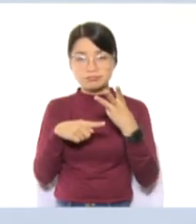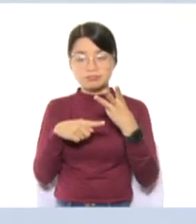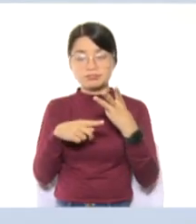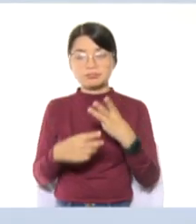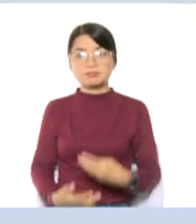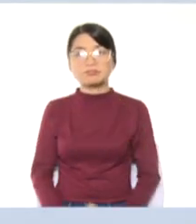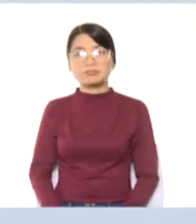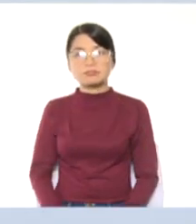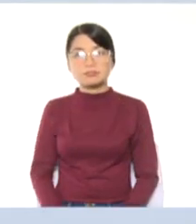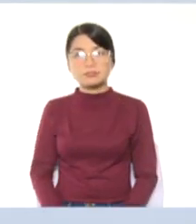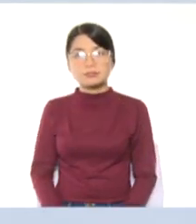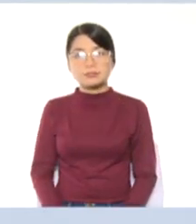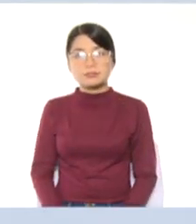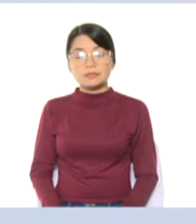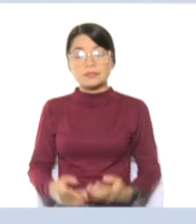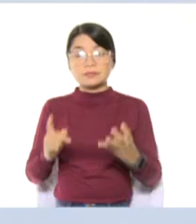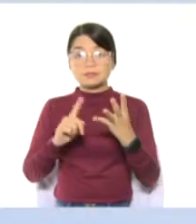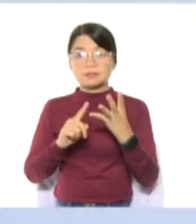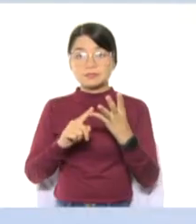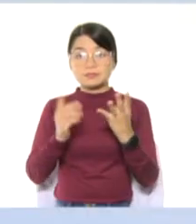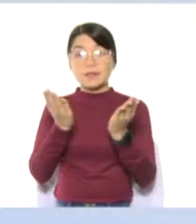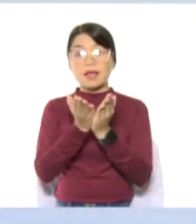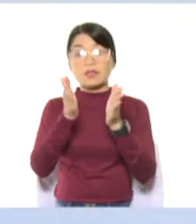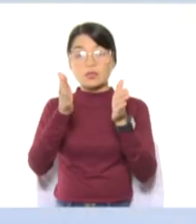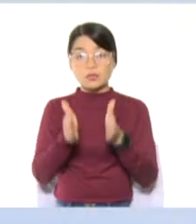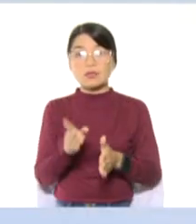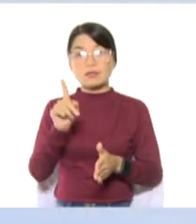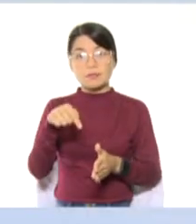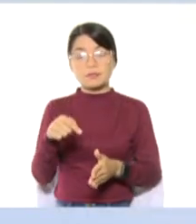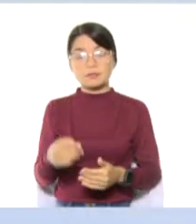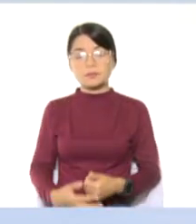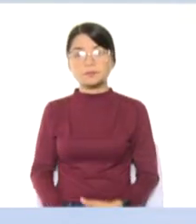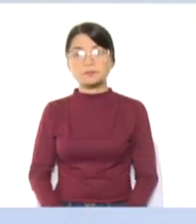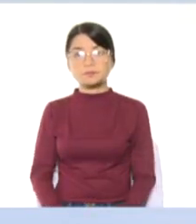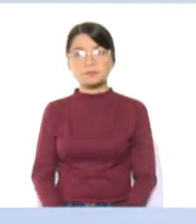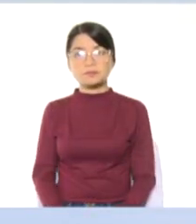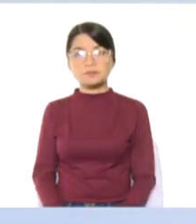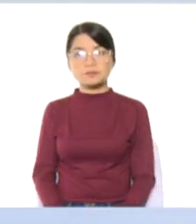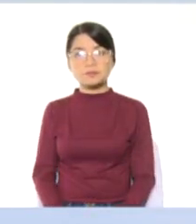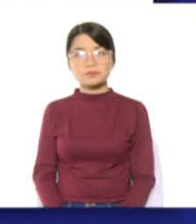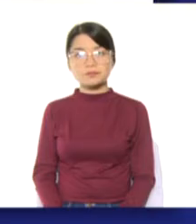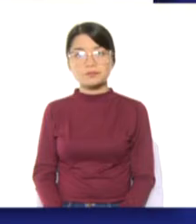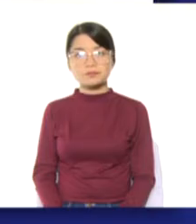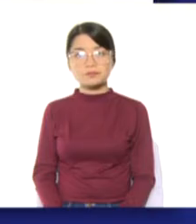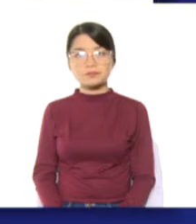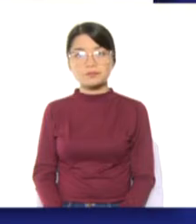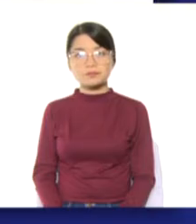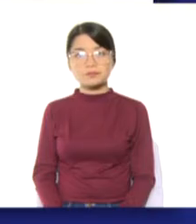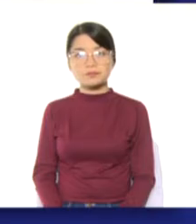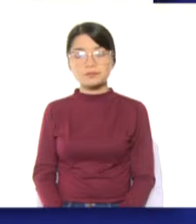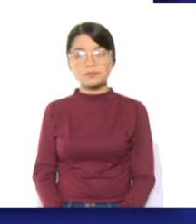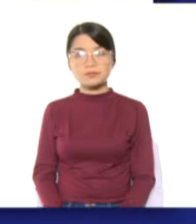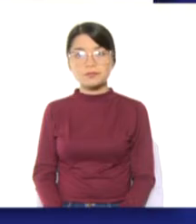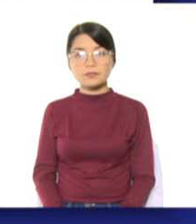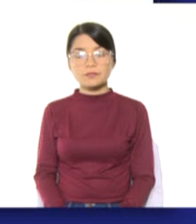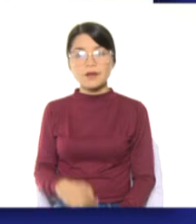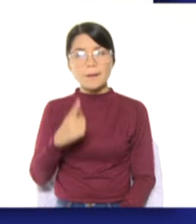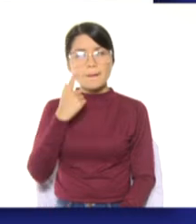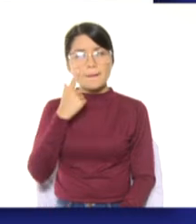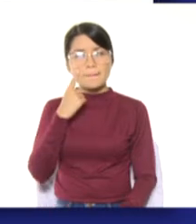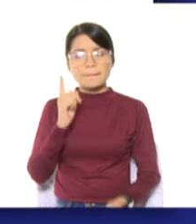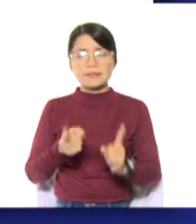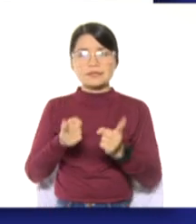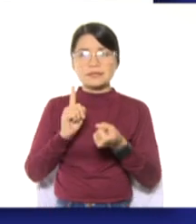decisiones. Por supuesto, el estudiante. Tomar muy en cuenta también, profesora, si alguno de estos estudiantes tiene algún